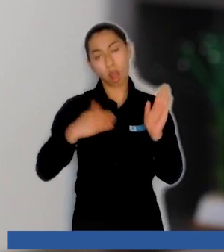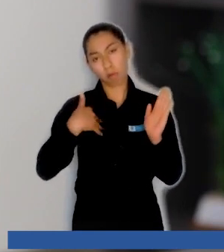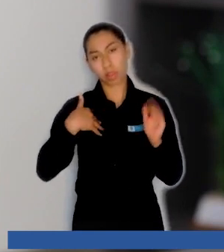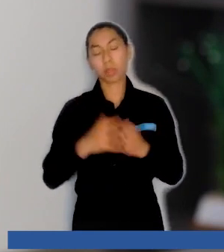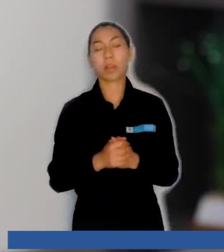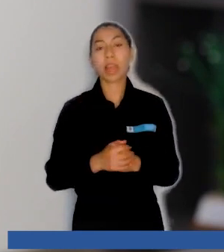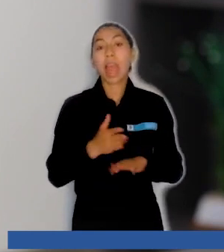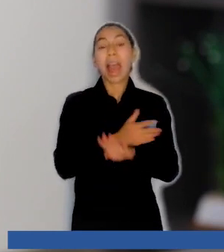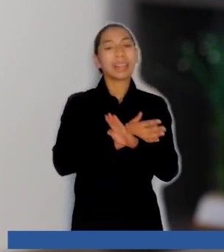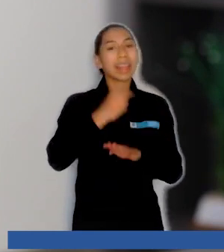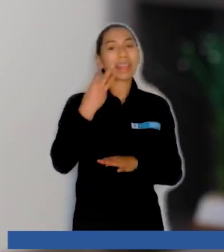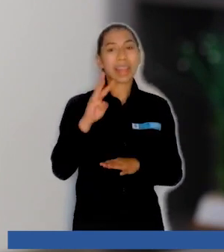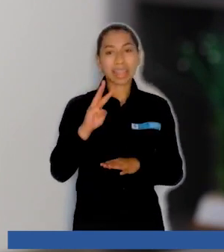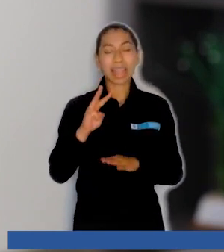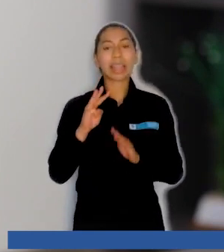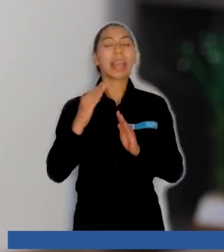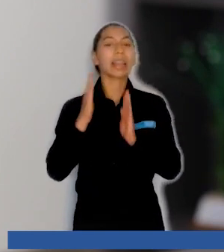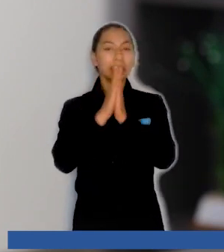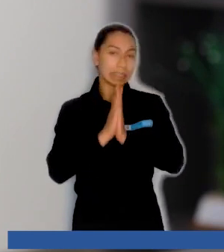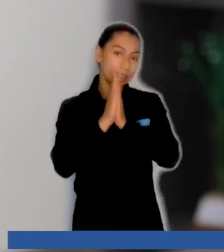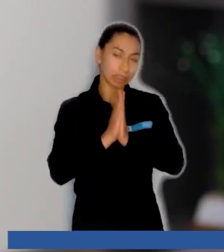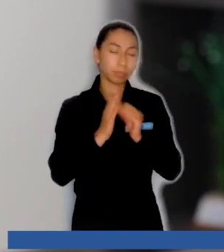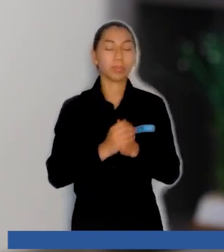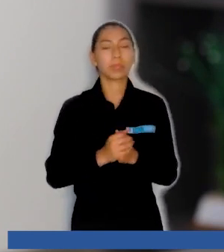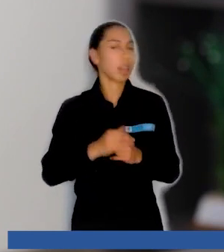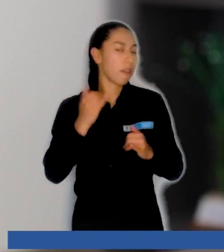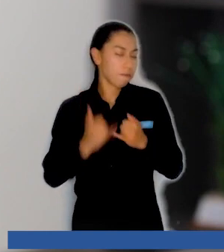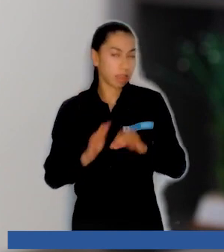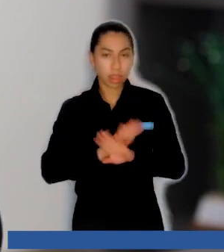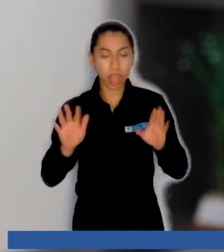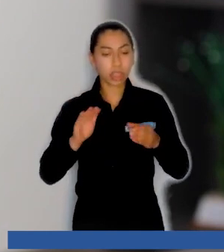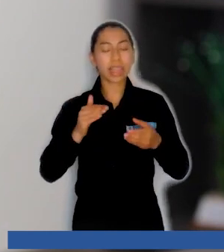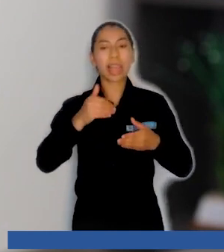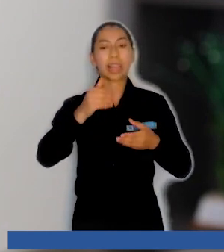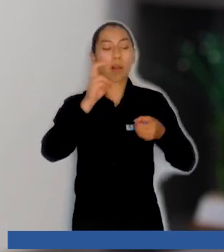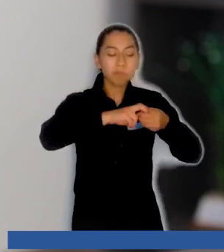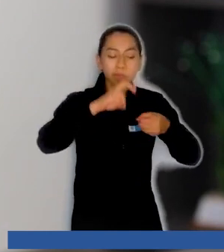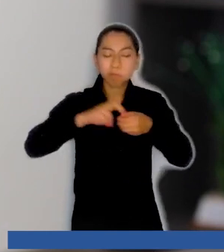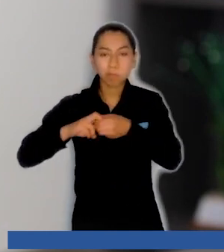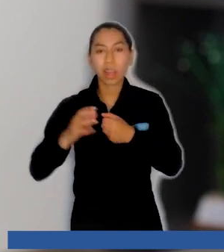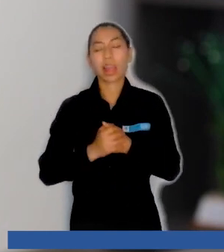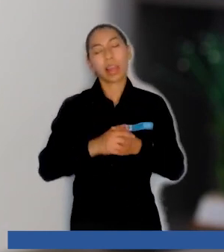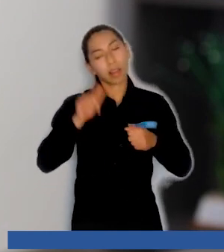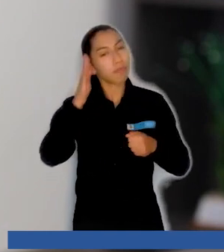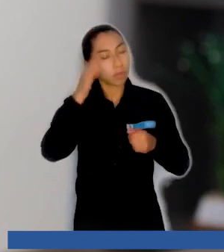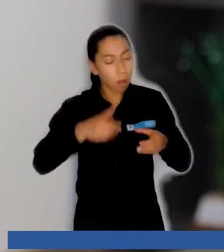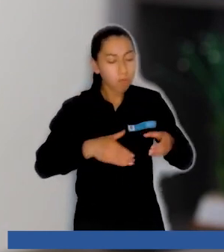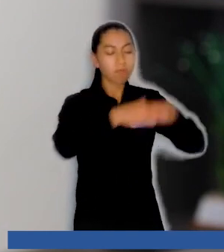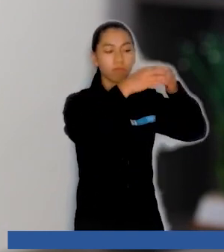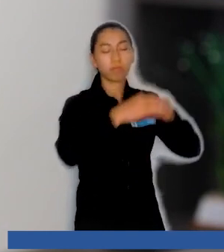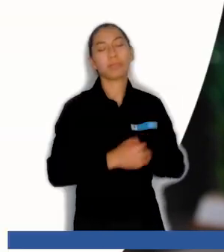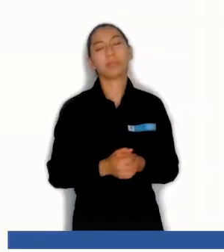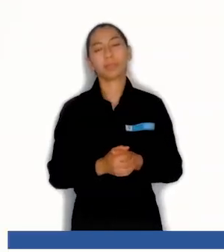antes del 13 de diciembre, que es cuando cierran las inscripciones para las curules y todo lo que tiene que ver con las elecciones a la Cámara de